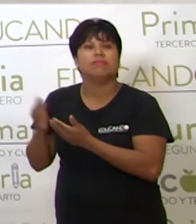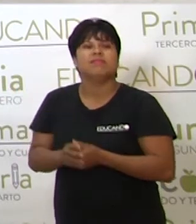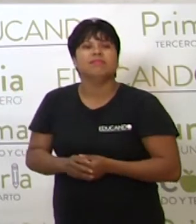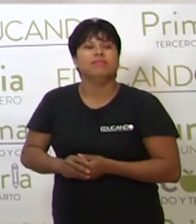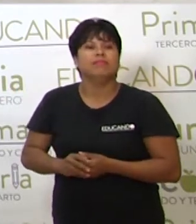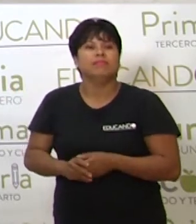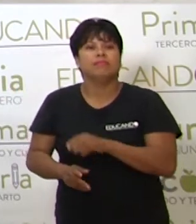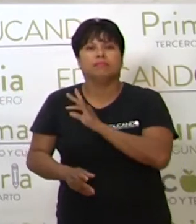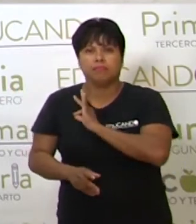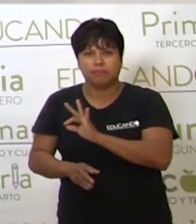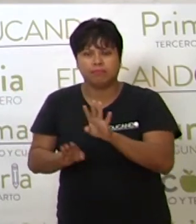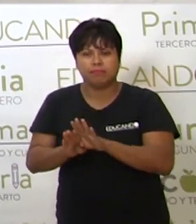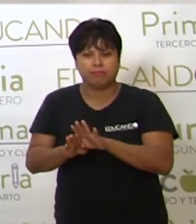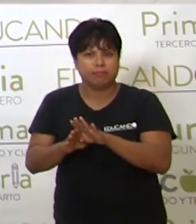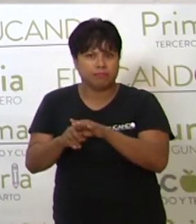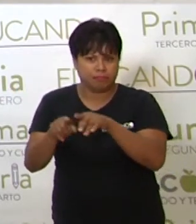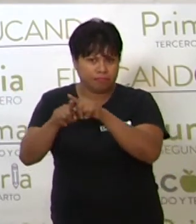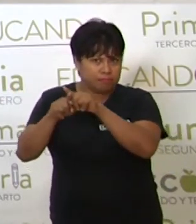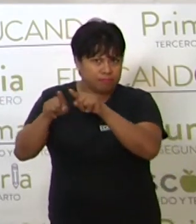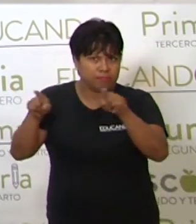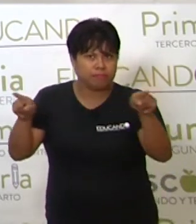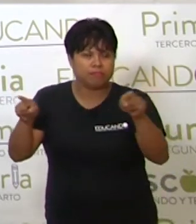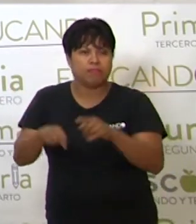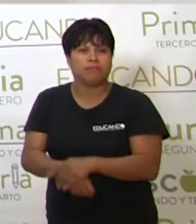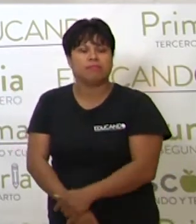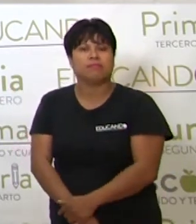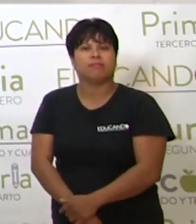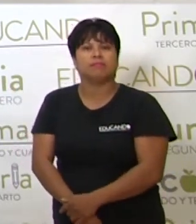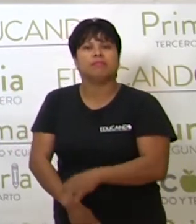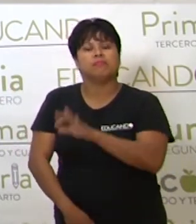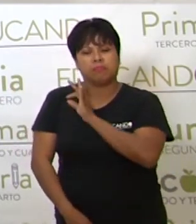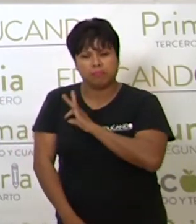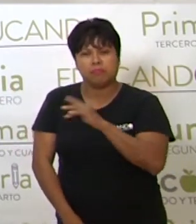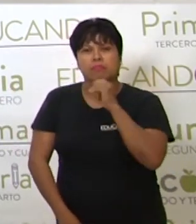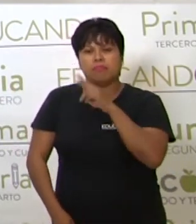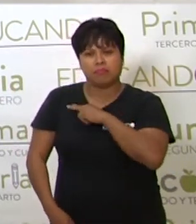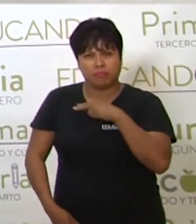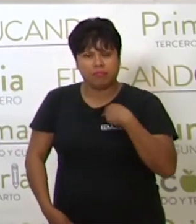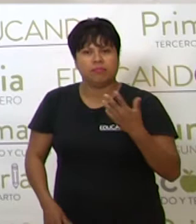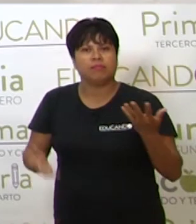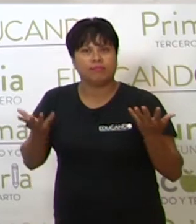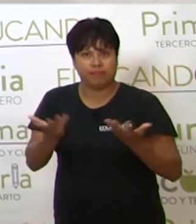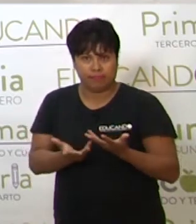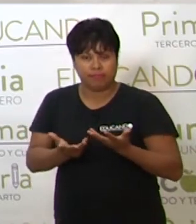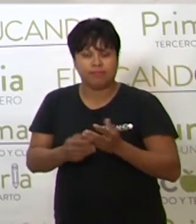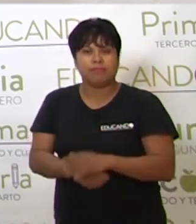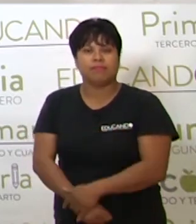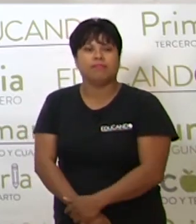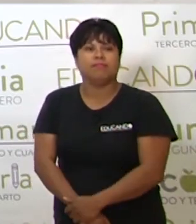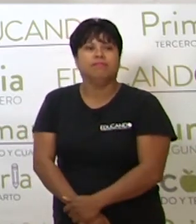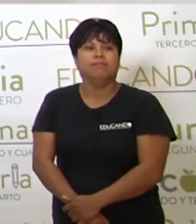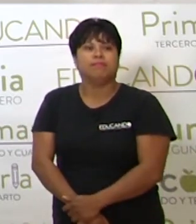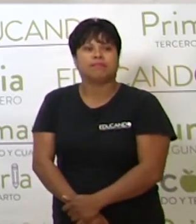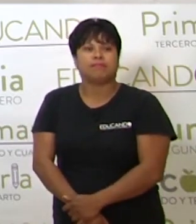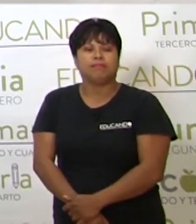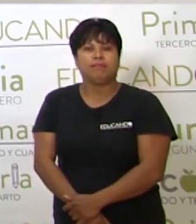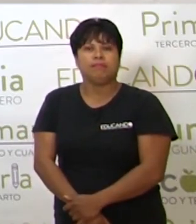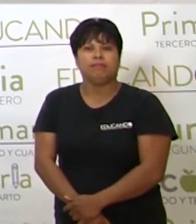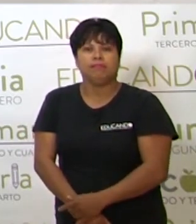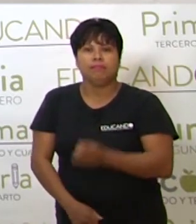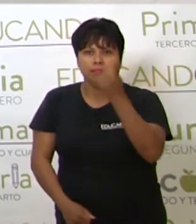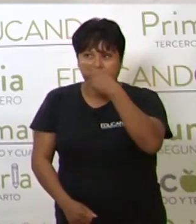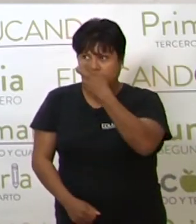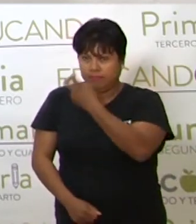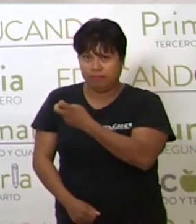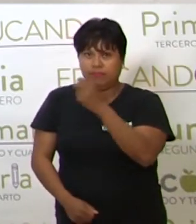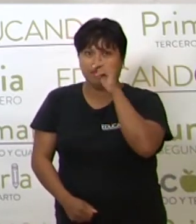una línea grandota si les gustan que podemos también representarlo así a esto de